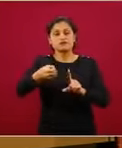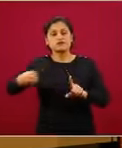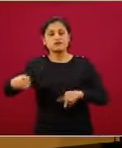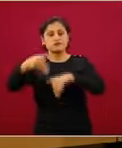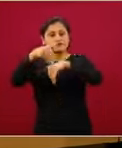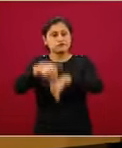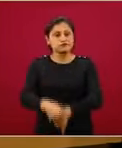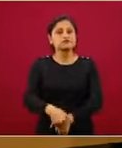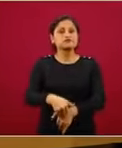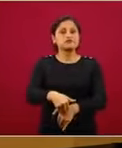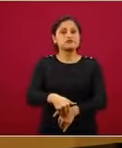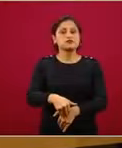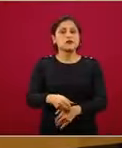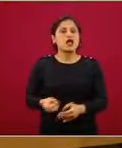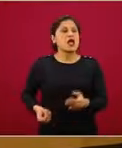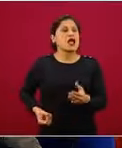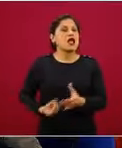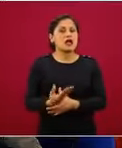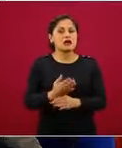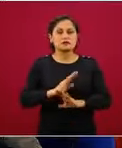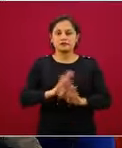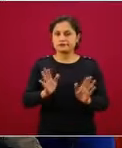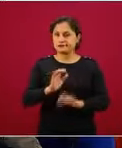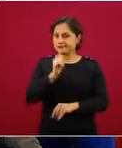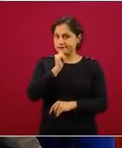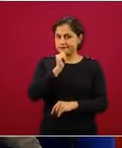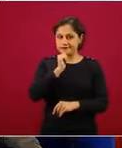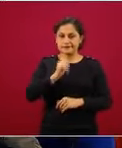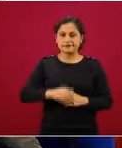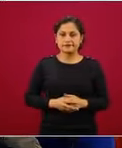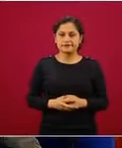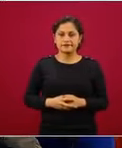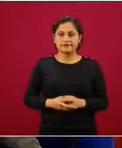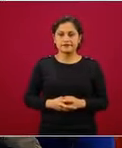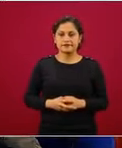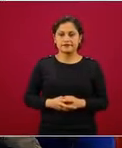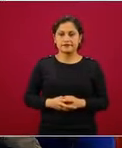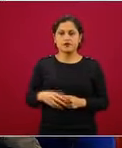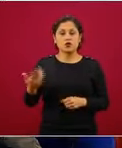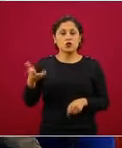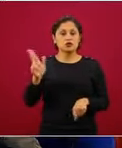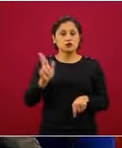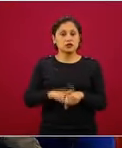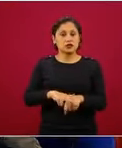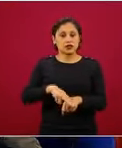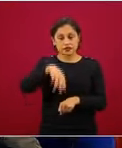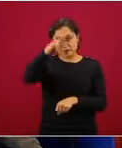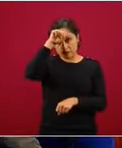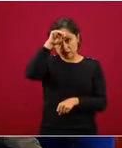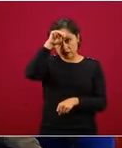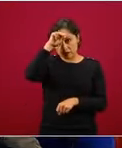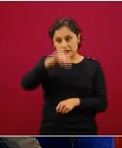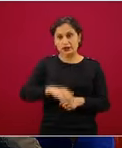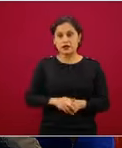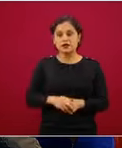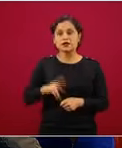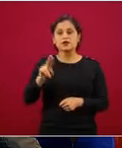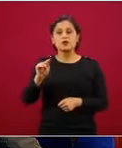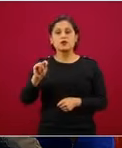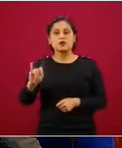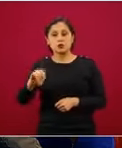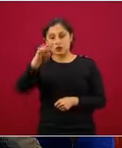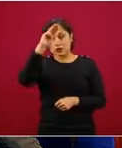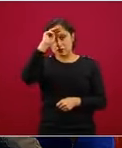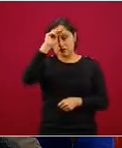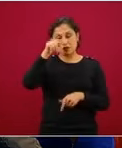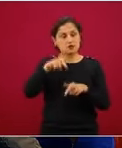con desconfinamientos anticipados. La siguiente, hospitalización en Monterrey y finalmente hospitalización en terapia intensiva, que sigue